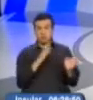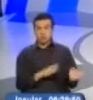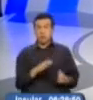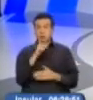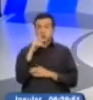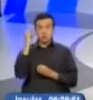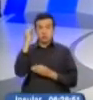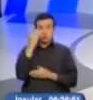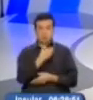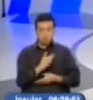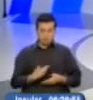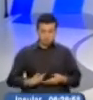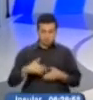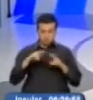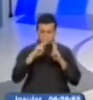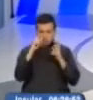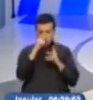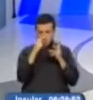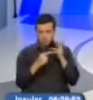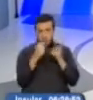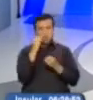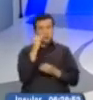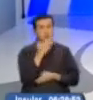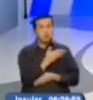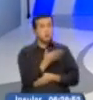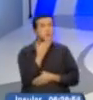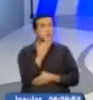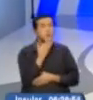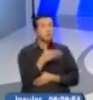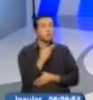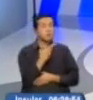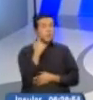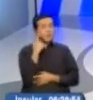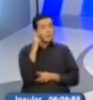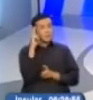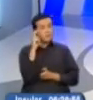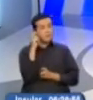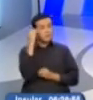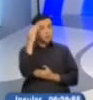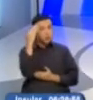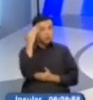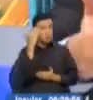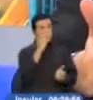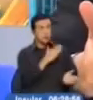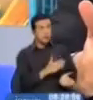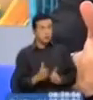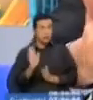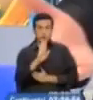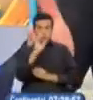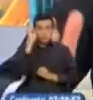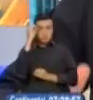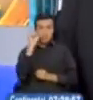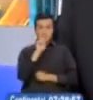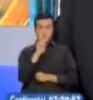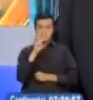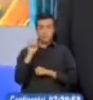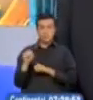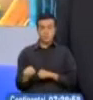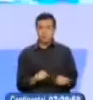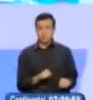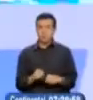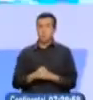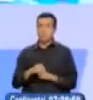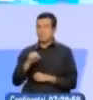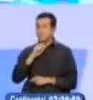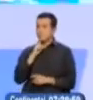ser el discurso del presidente en términos de líneas generales, en términos de líneas políticas que va a acercar en su discurso el 24 de mayo.